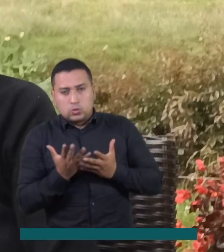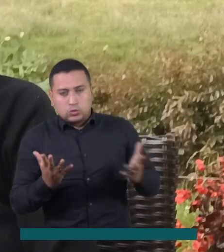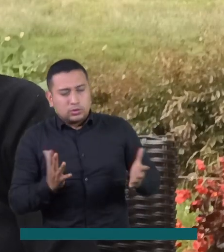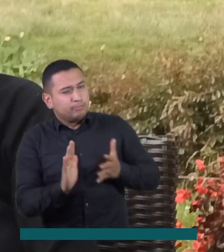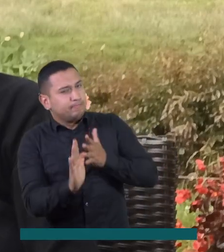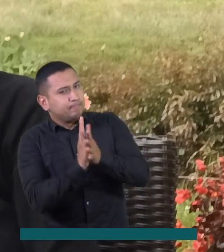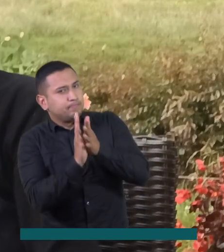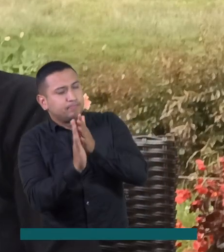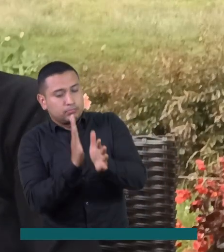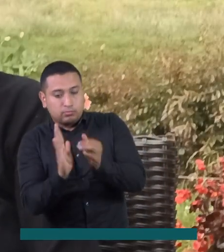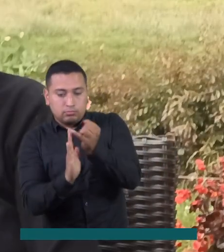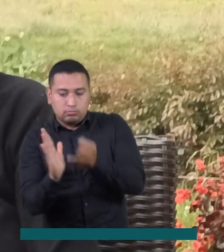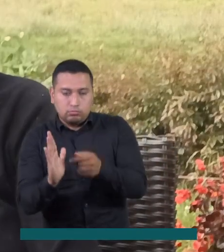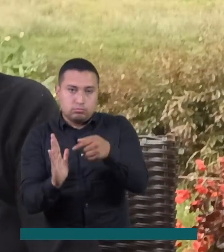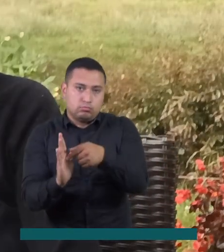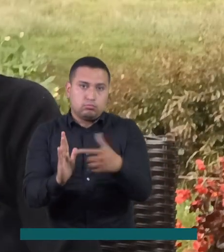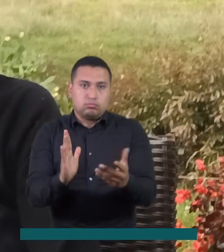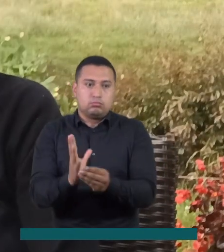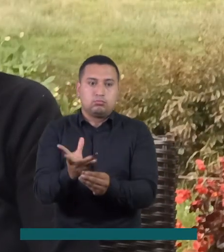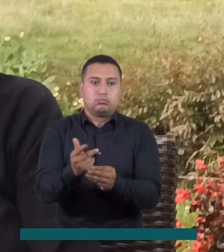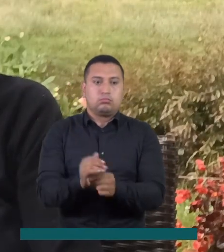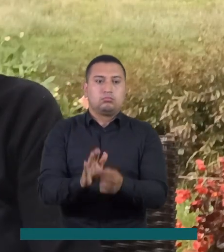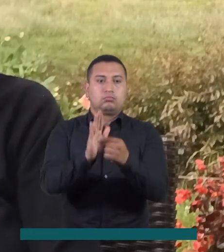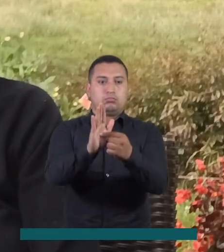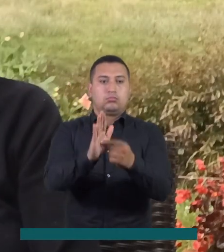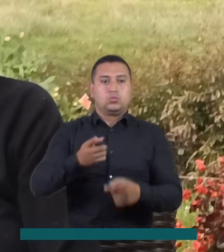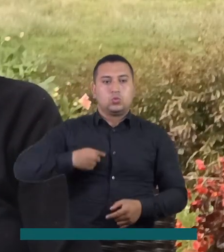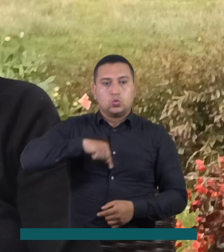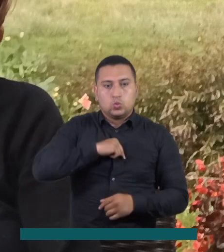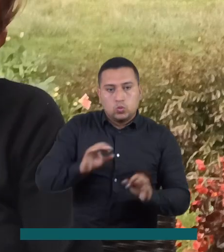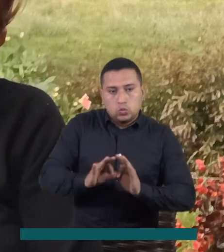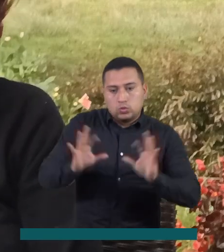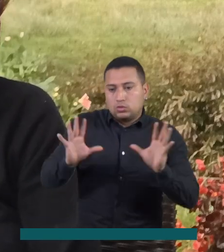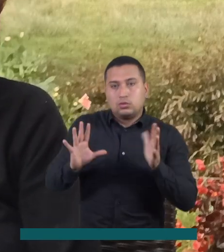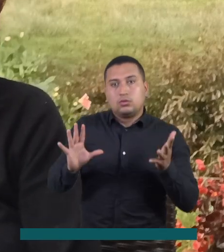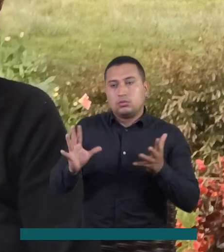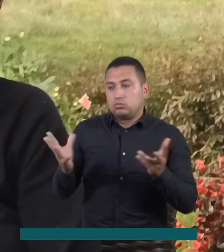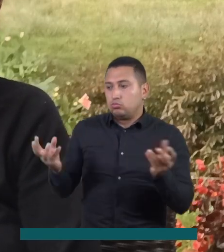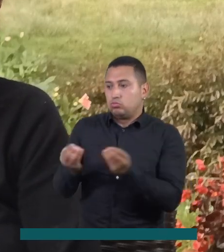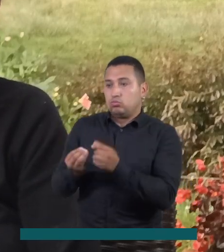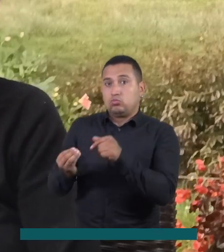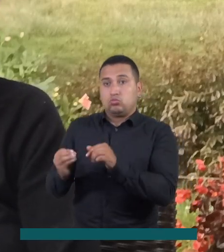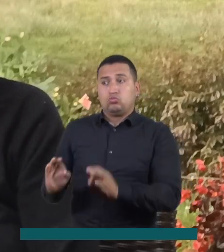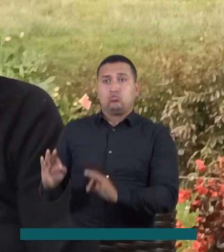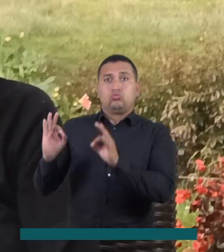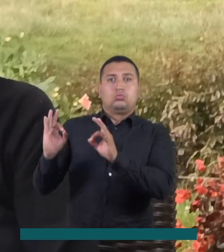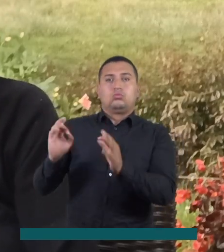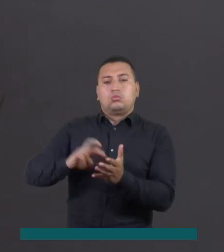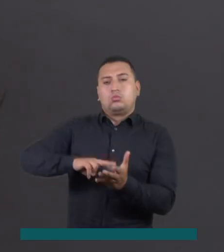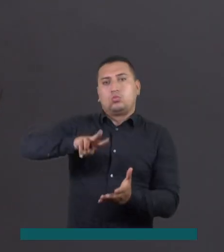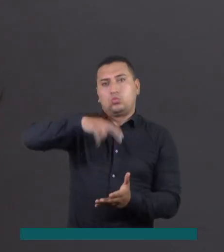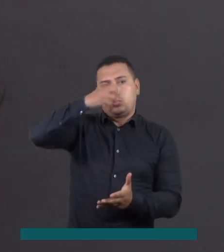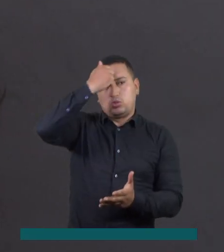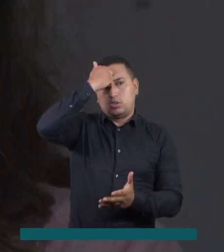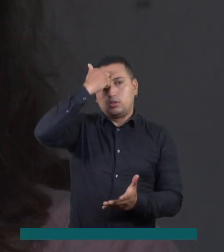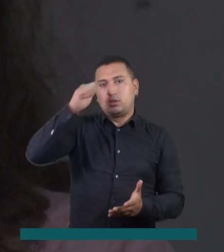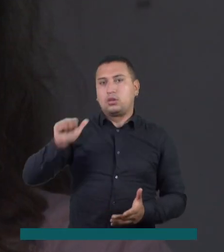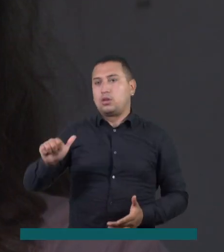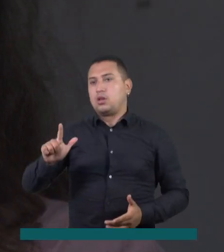de contar con un elenco de lujo, de lujo. Nuestro protagonista es Alejandra Borrero.